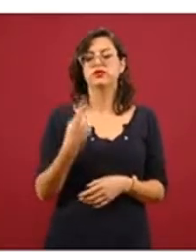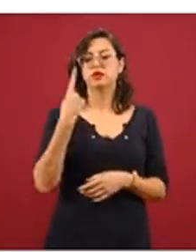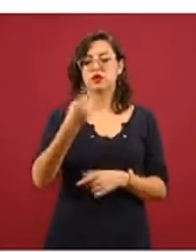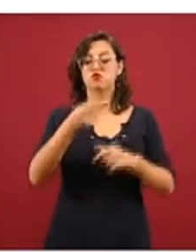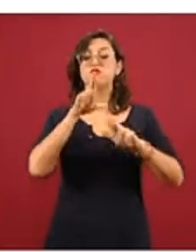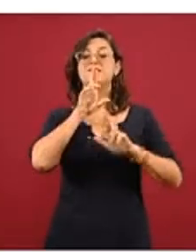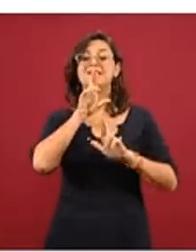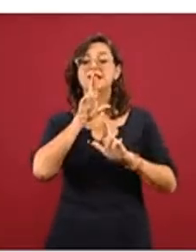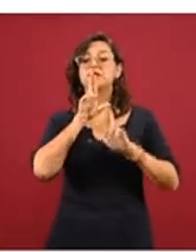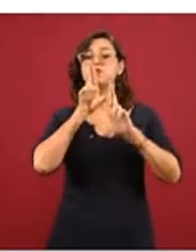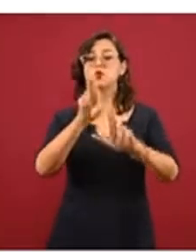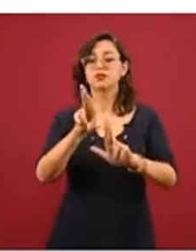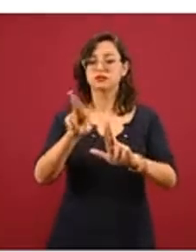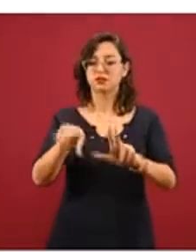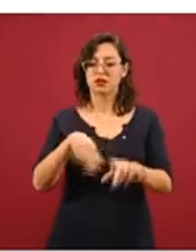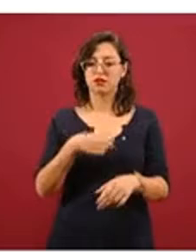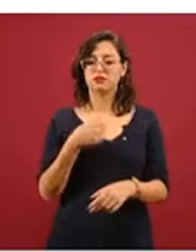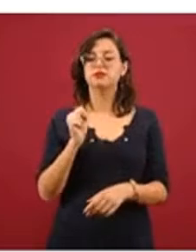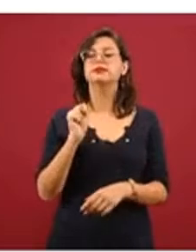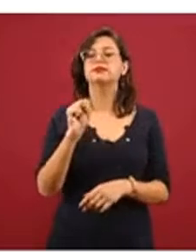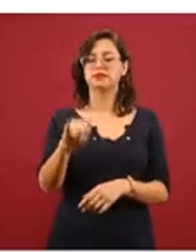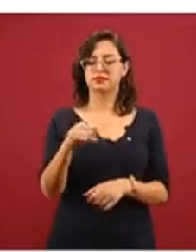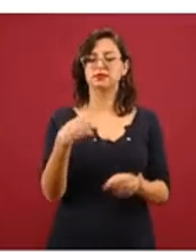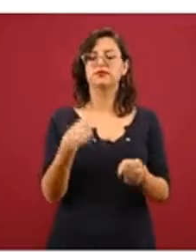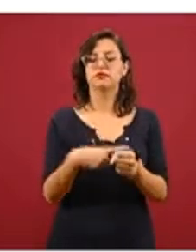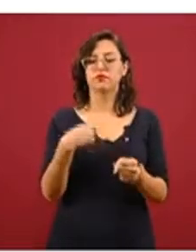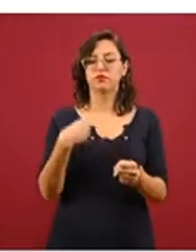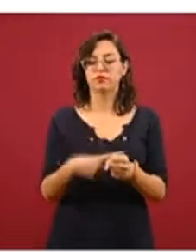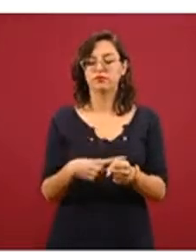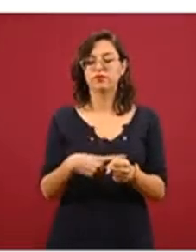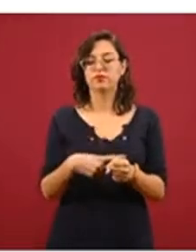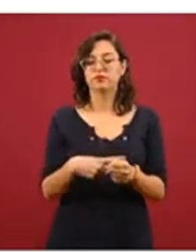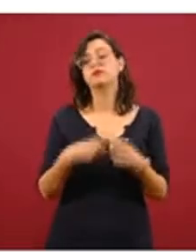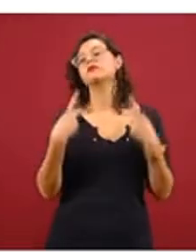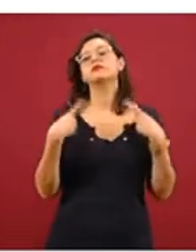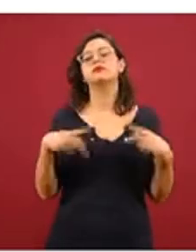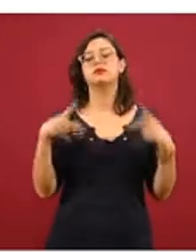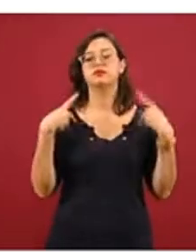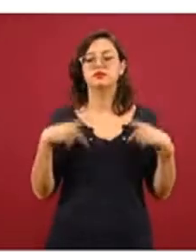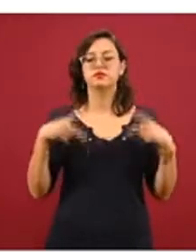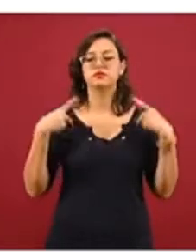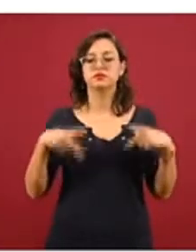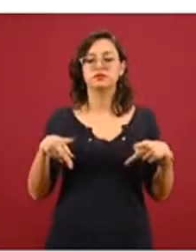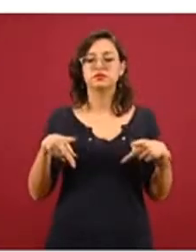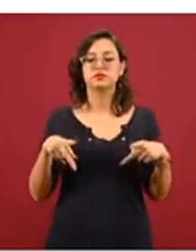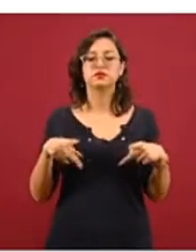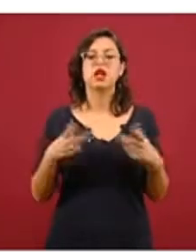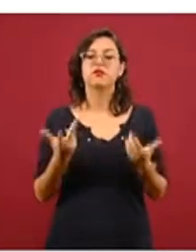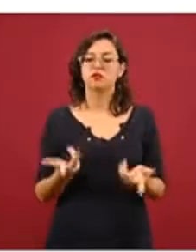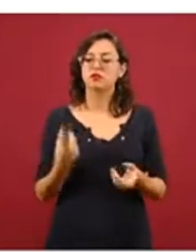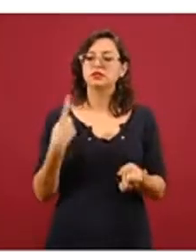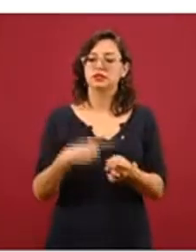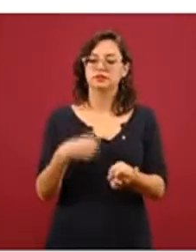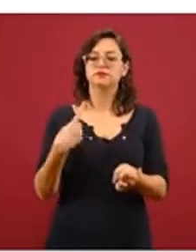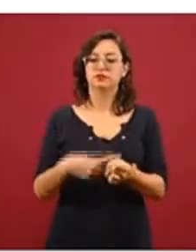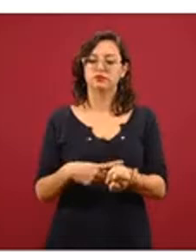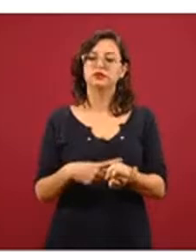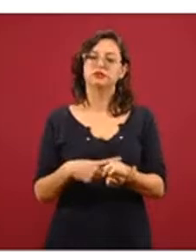245.251 resultados positivos, que lógicamente corresponden a personas que entonces se confirman como casos